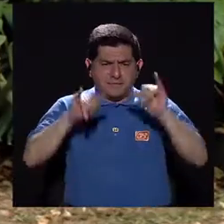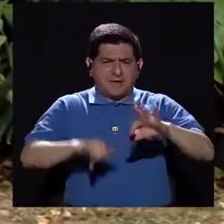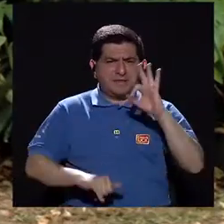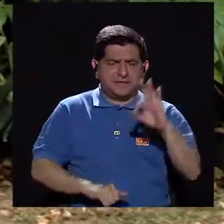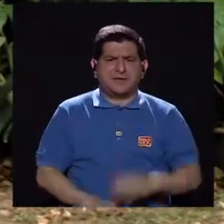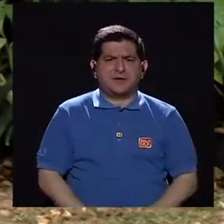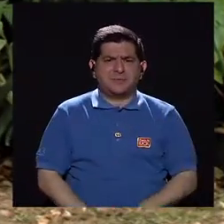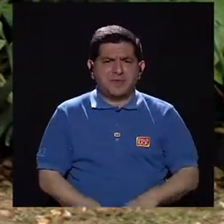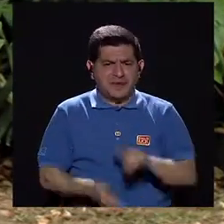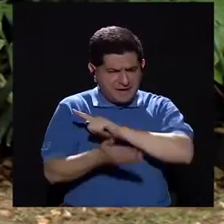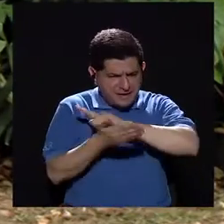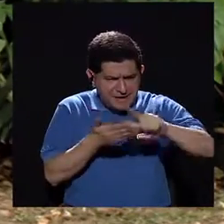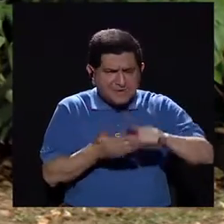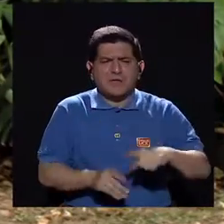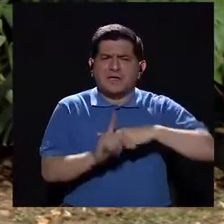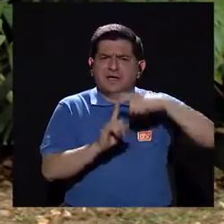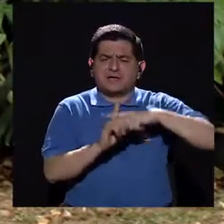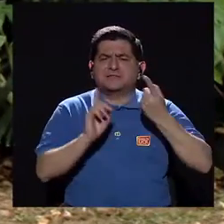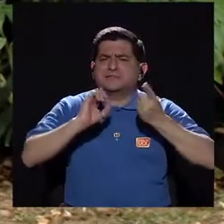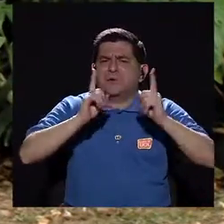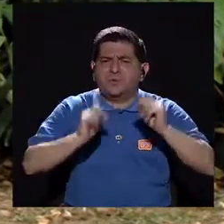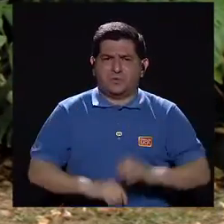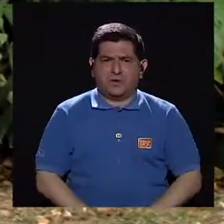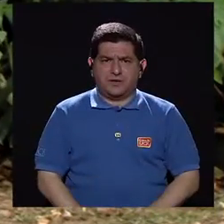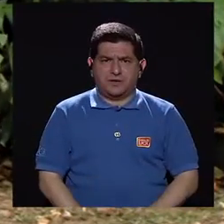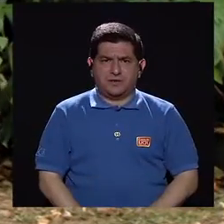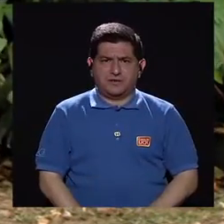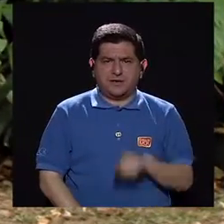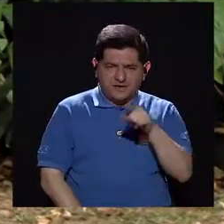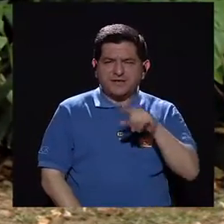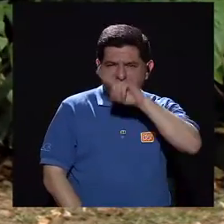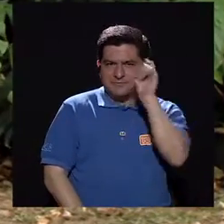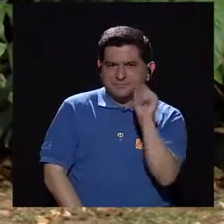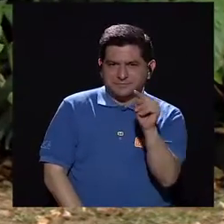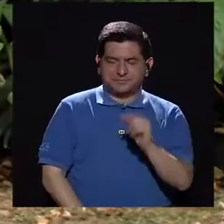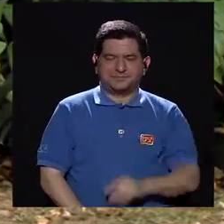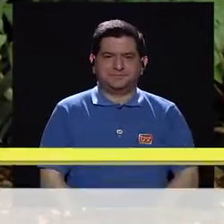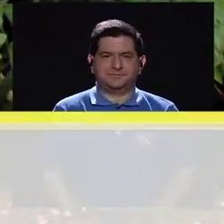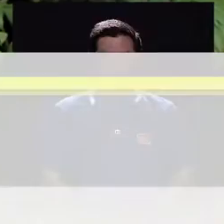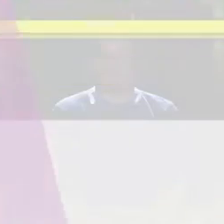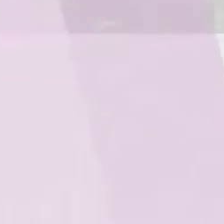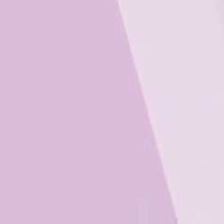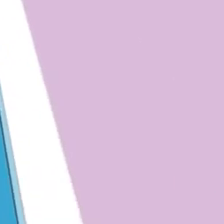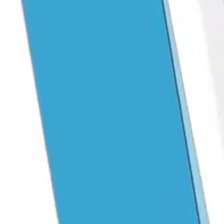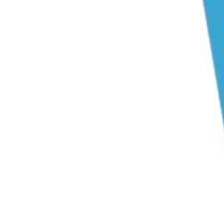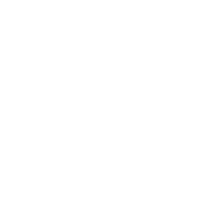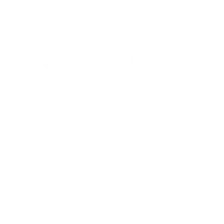procedimientos de aseo? ¿Cuál es la temperatura que debo dársela? Y así, más que todo, así.